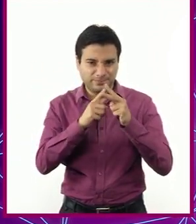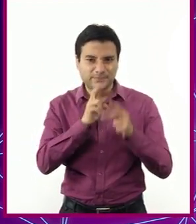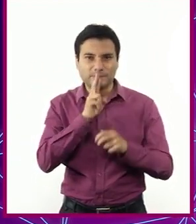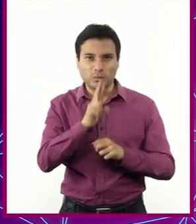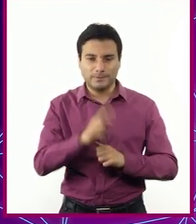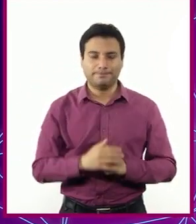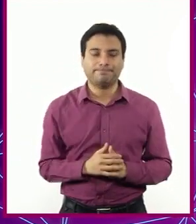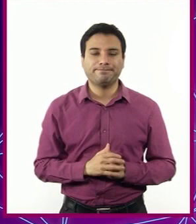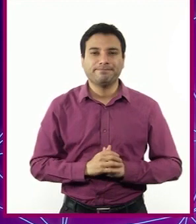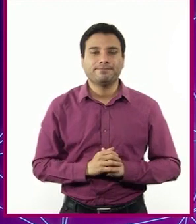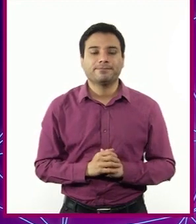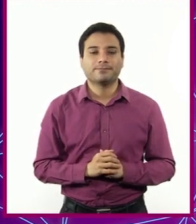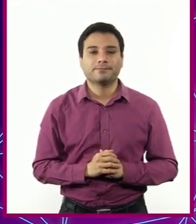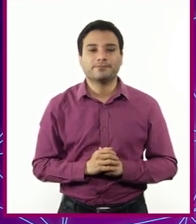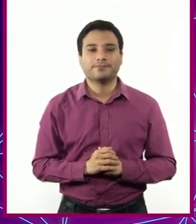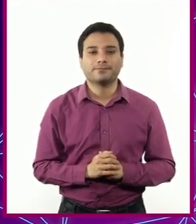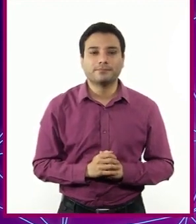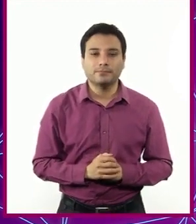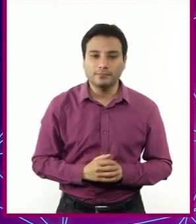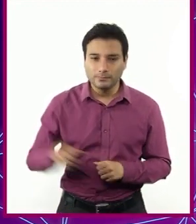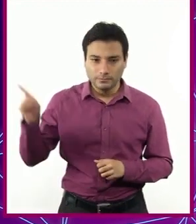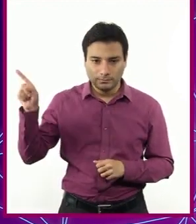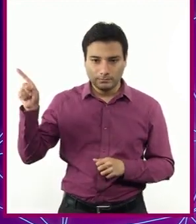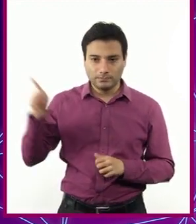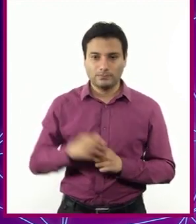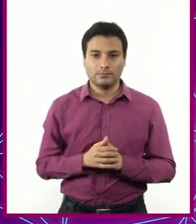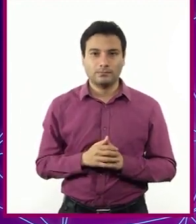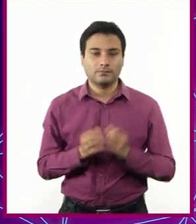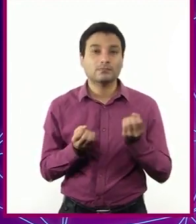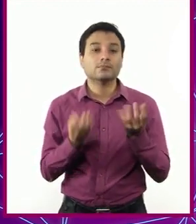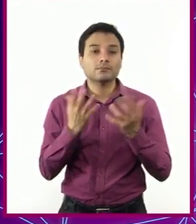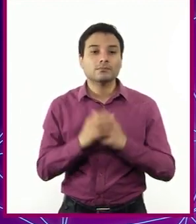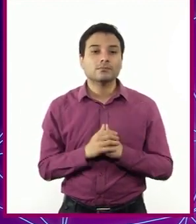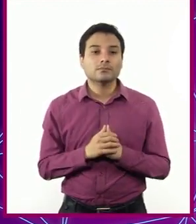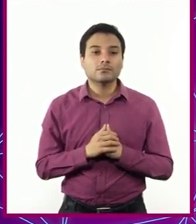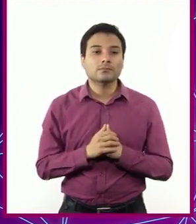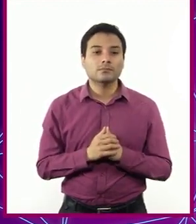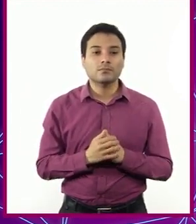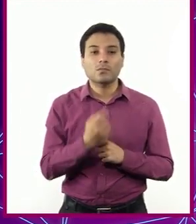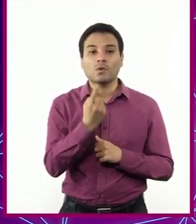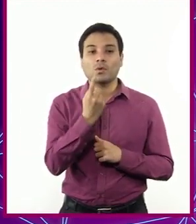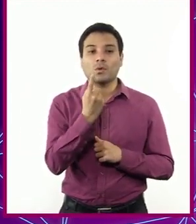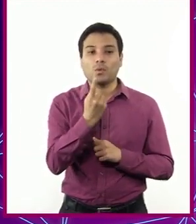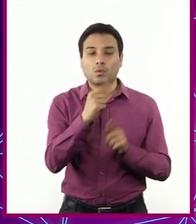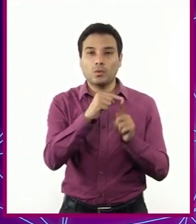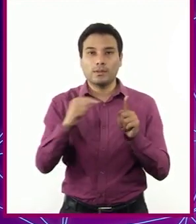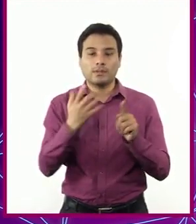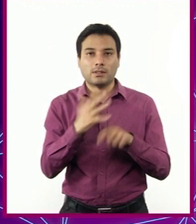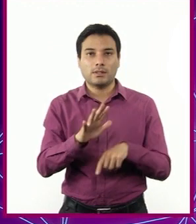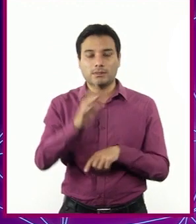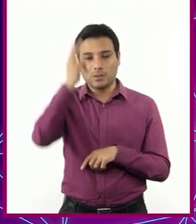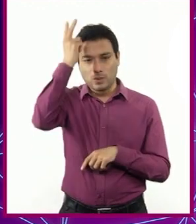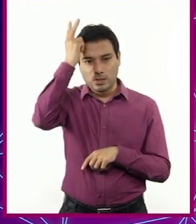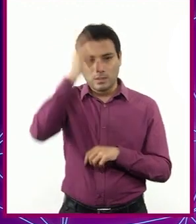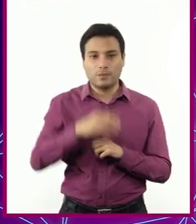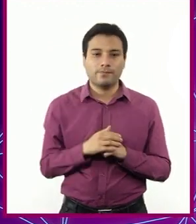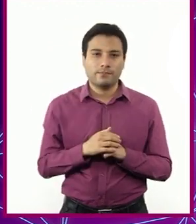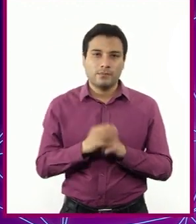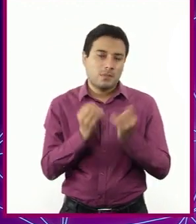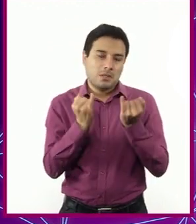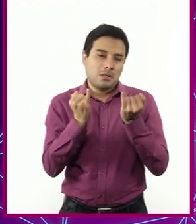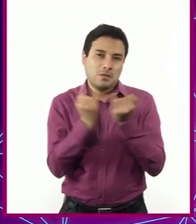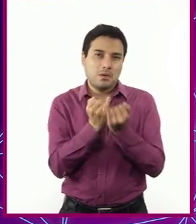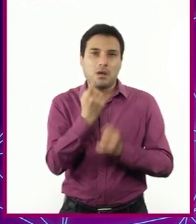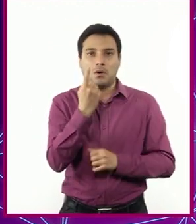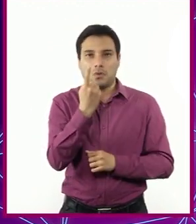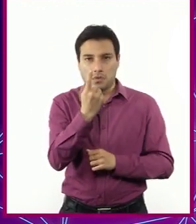valor. 1 entre 10 al cuadrado es igual a 1 entre 10 por 10, y como 10 por 10 es 100, entonces